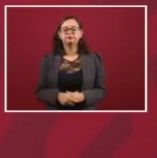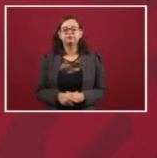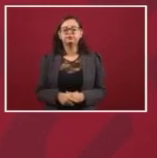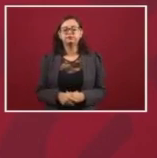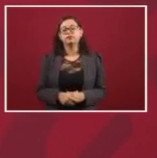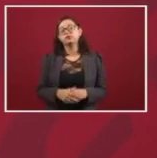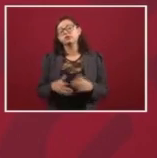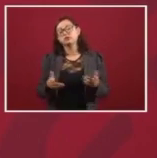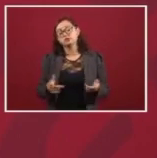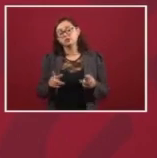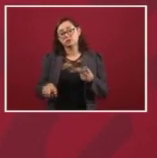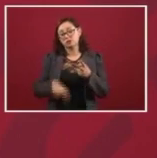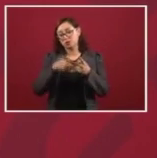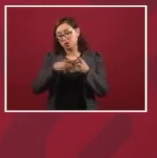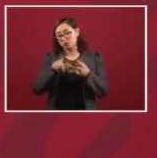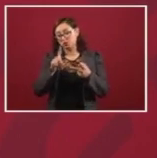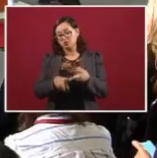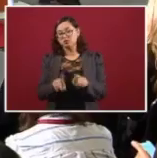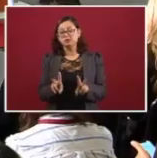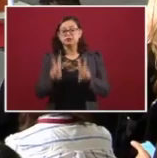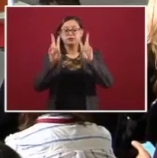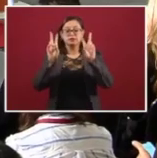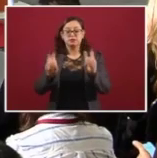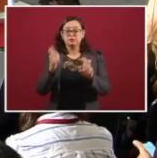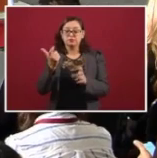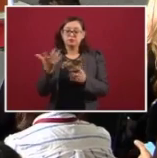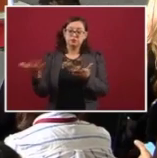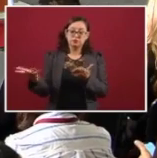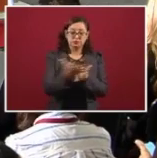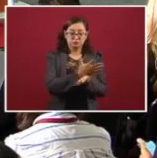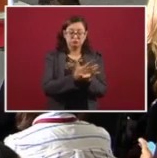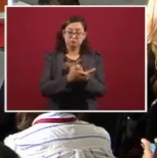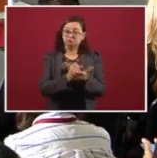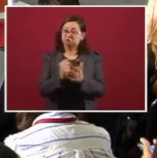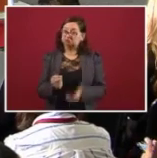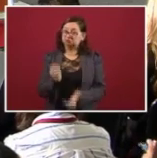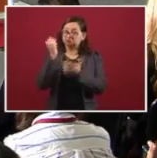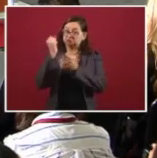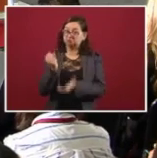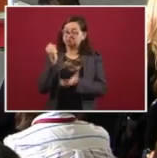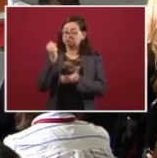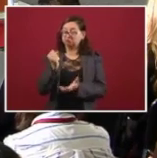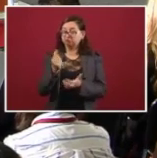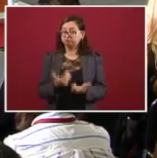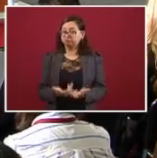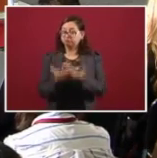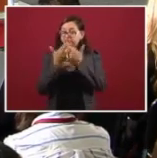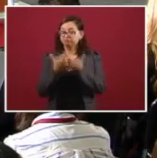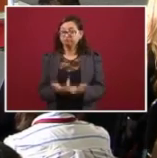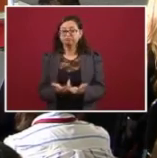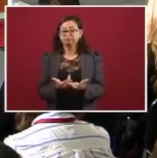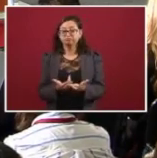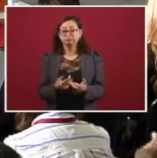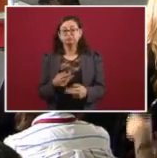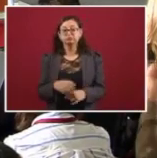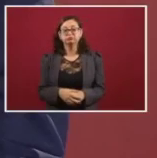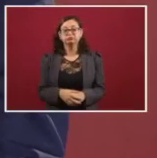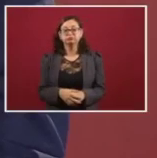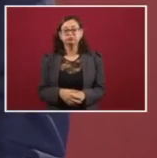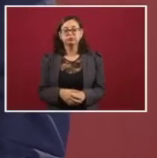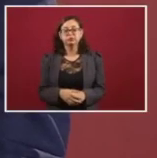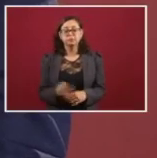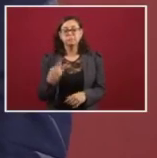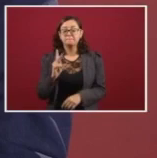Acerca de lo que se va a obtener, pues es una cantidad importante y sobre todo se